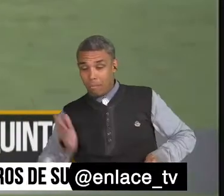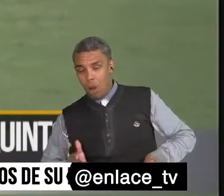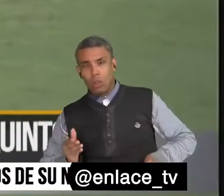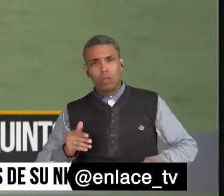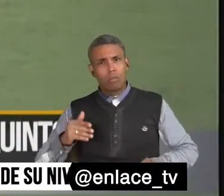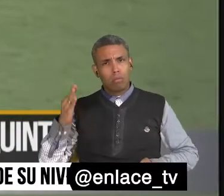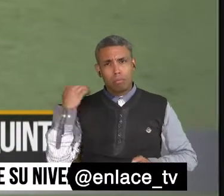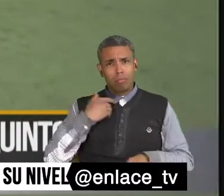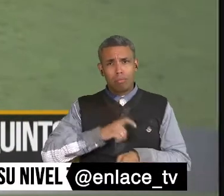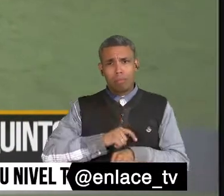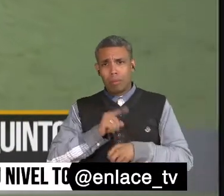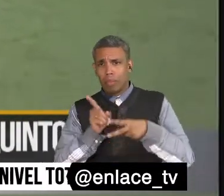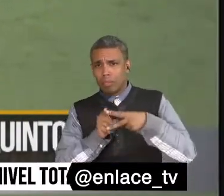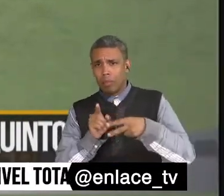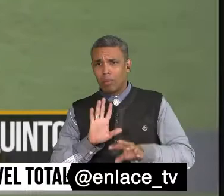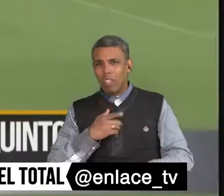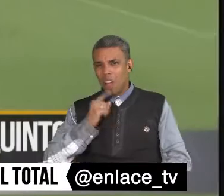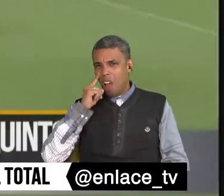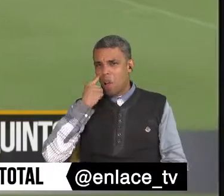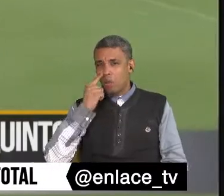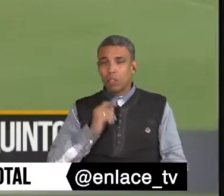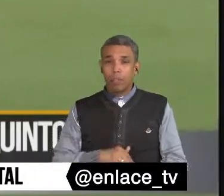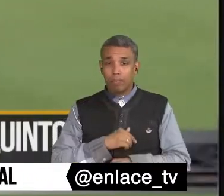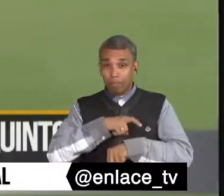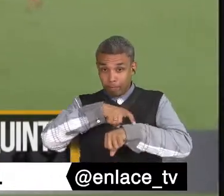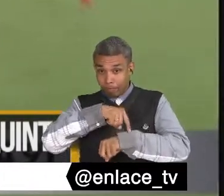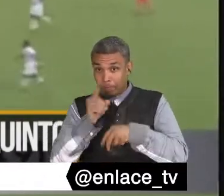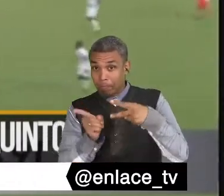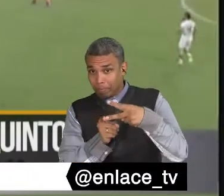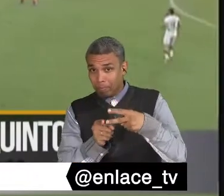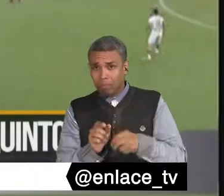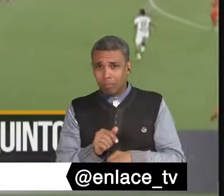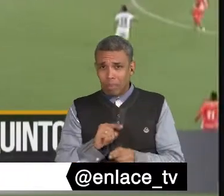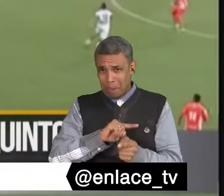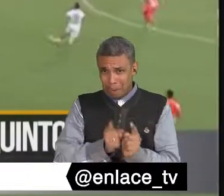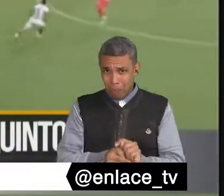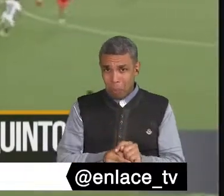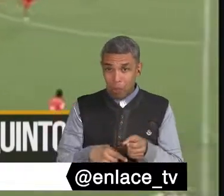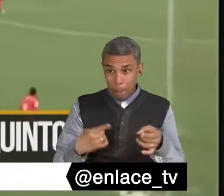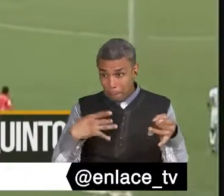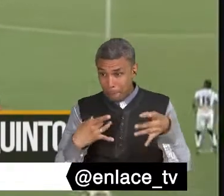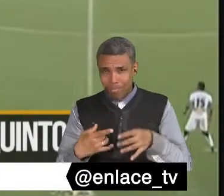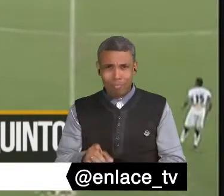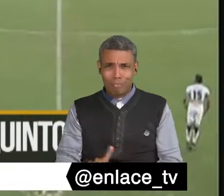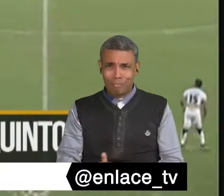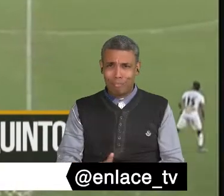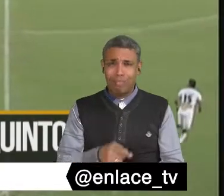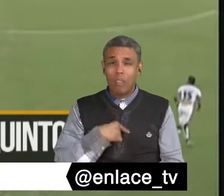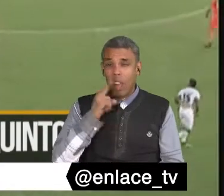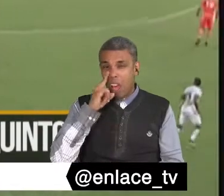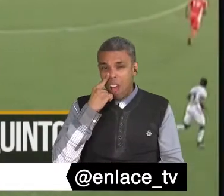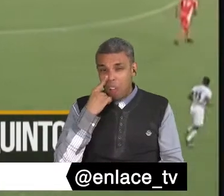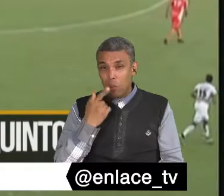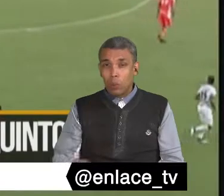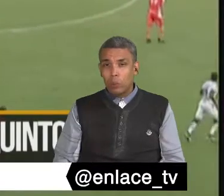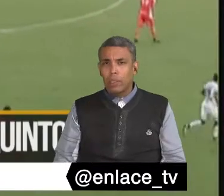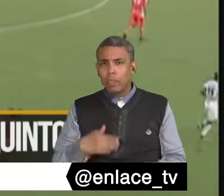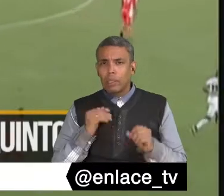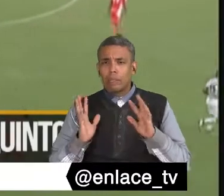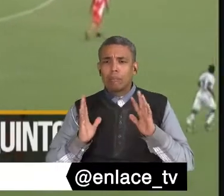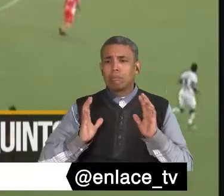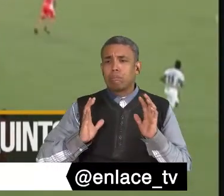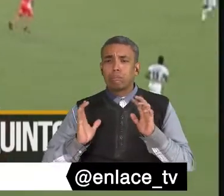que no dejó mucho para el análisis. En la segunda parte las cosas no cambiaron mucho, los ataques fueron escasos, pues prevaleció el cuidado de las dos escuadras